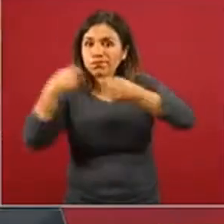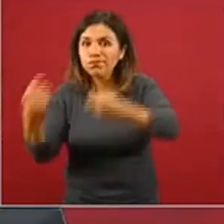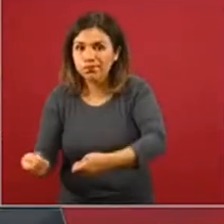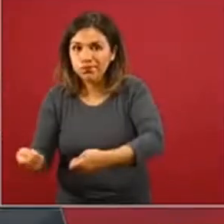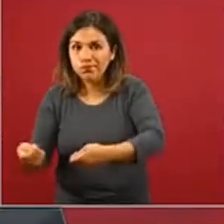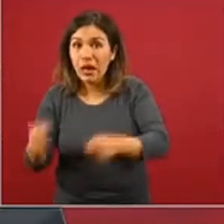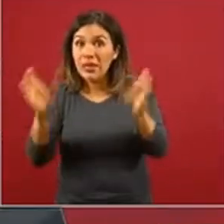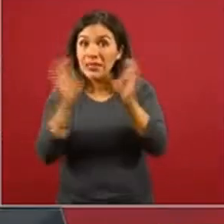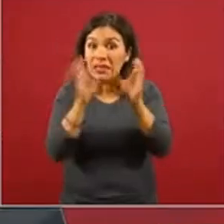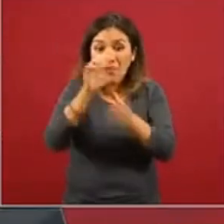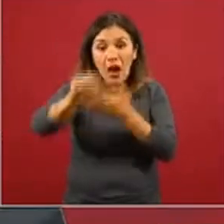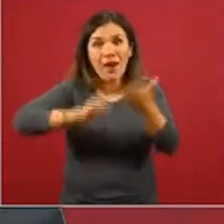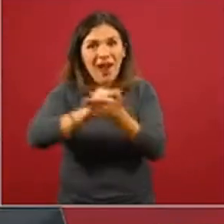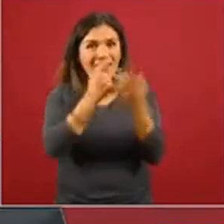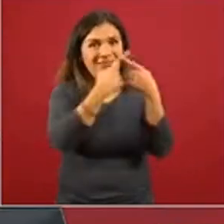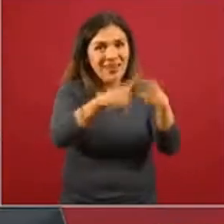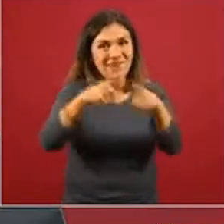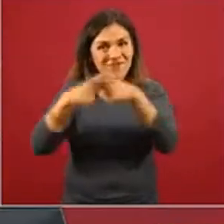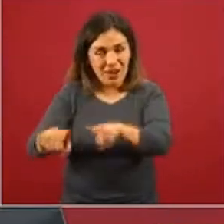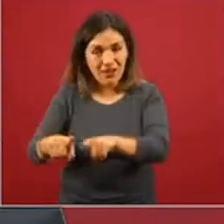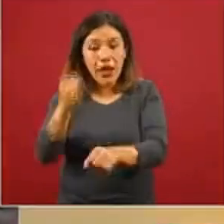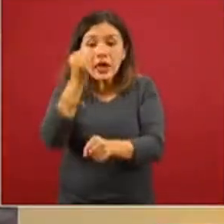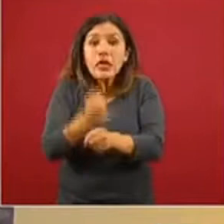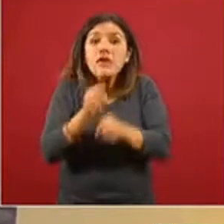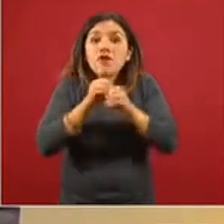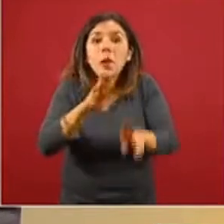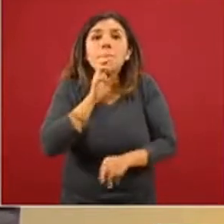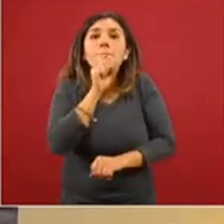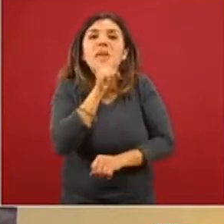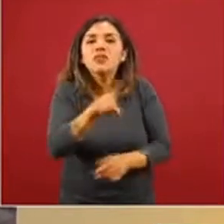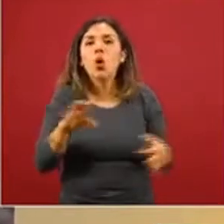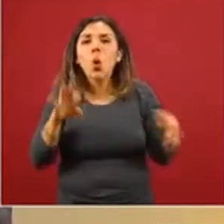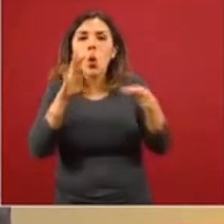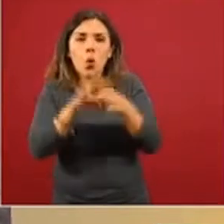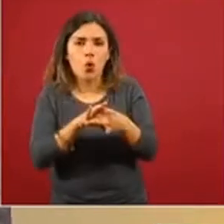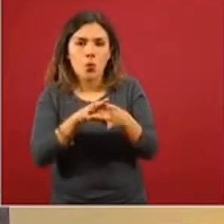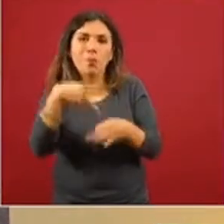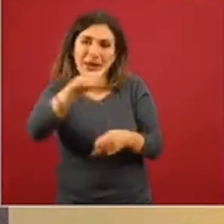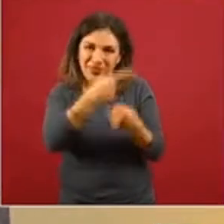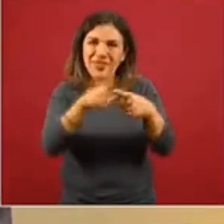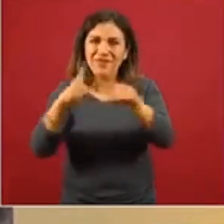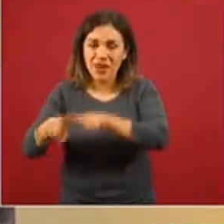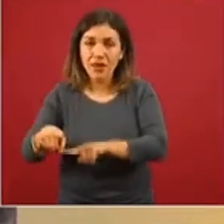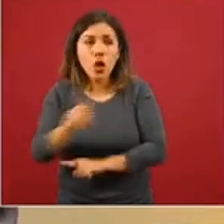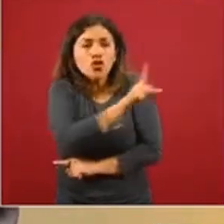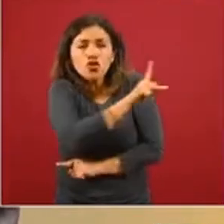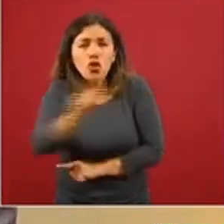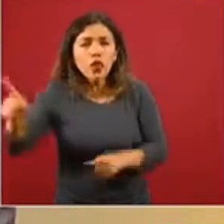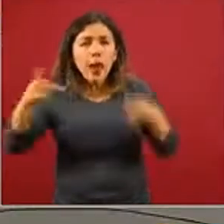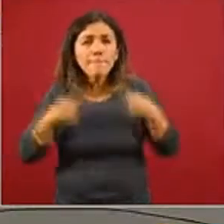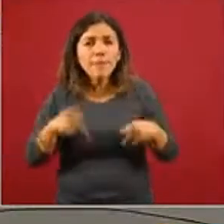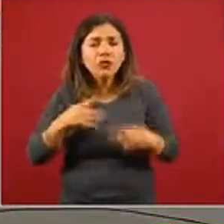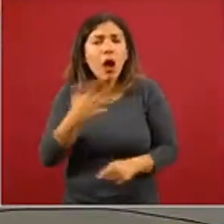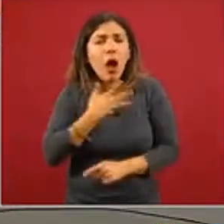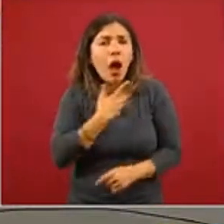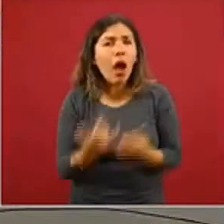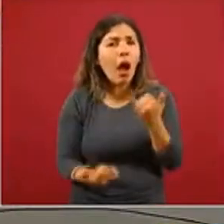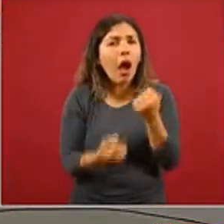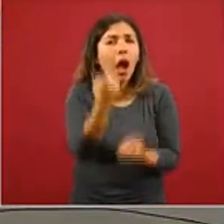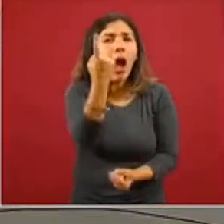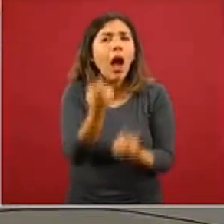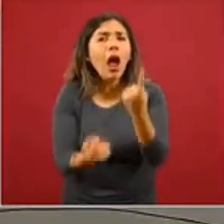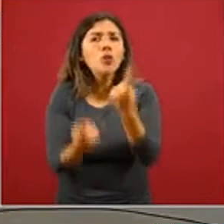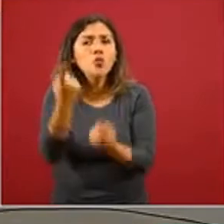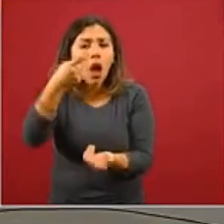es lo mismo certificado que acta, pero la información procede del certificado. Todas aquellas personas que tienen alguna causa de